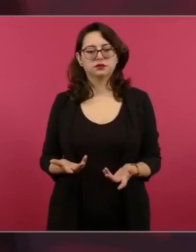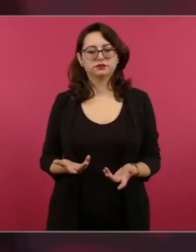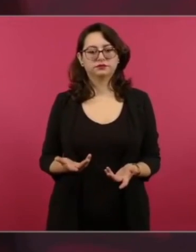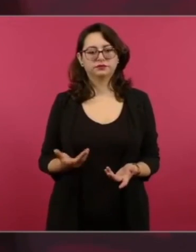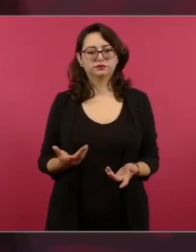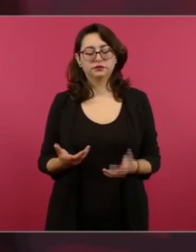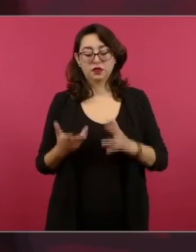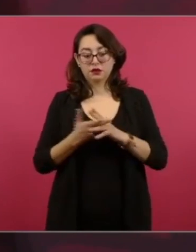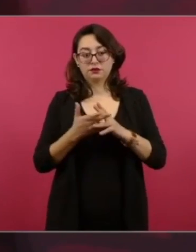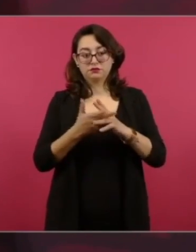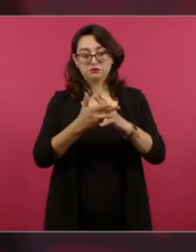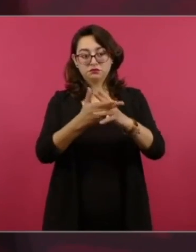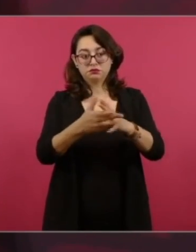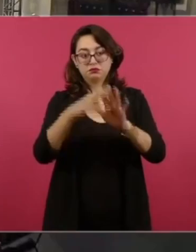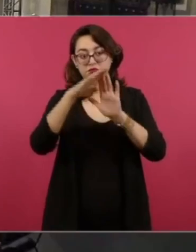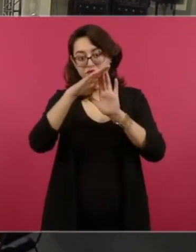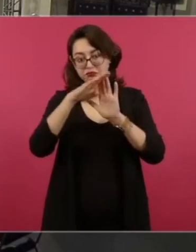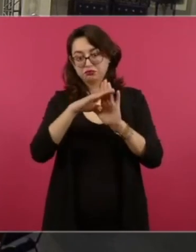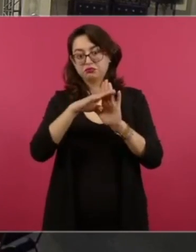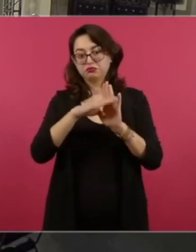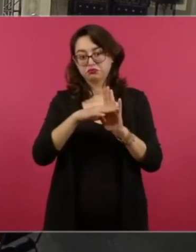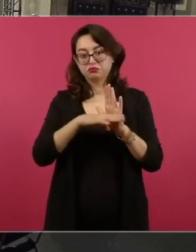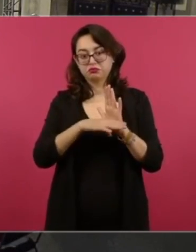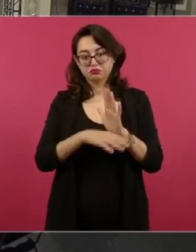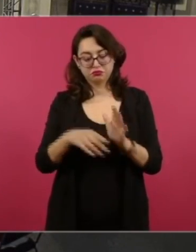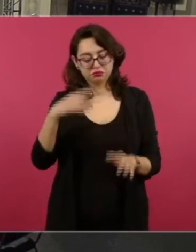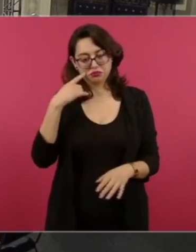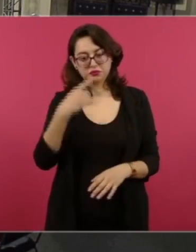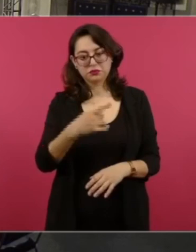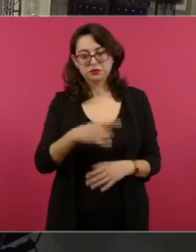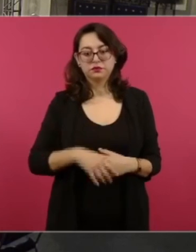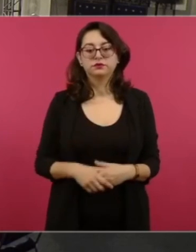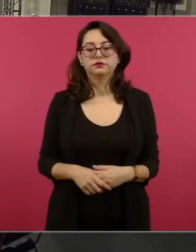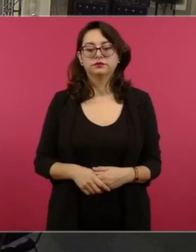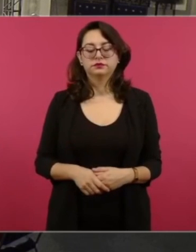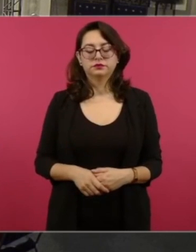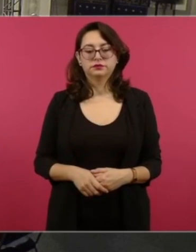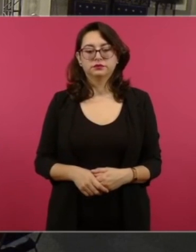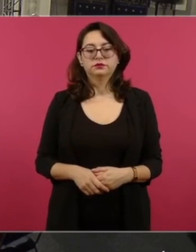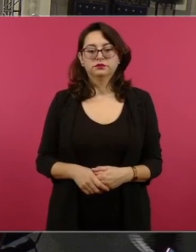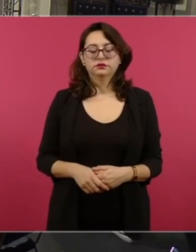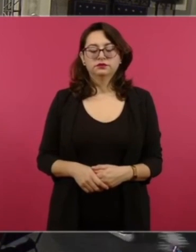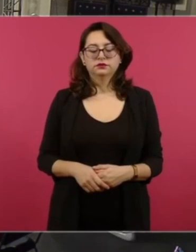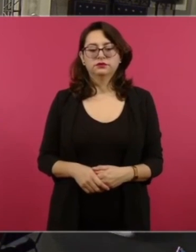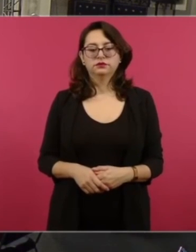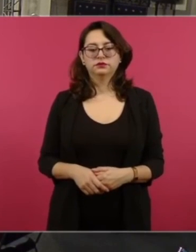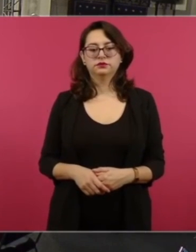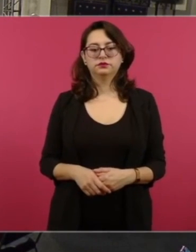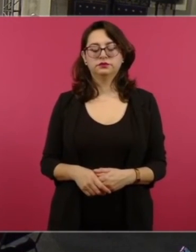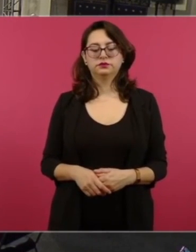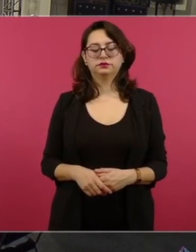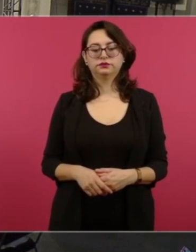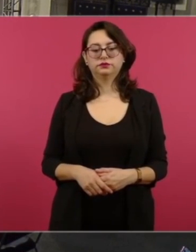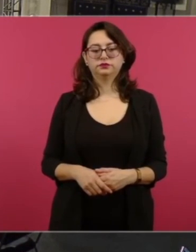Y miren, así estamos. Pero, ¿por qué no ponemos